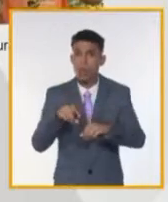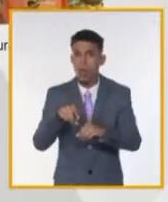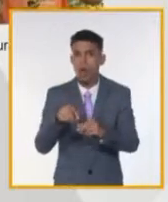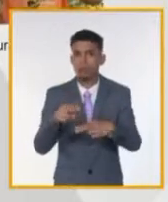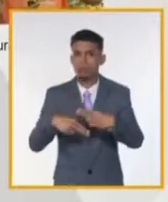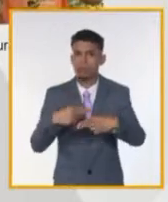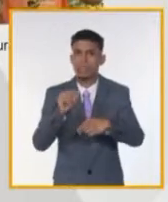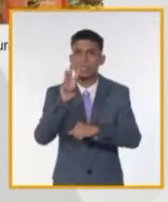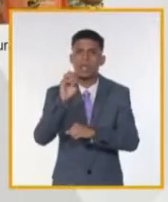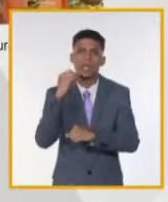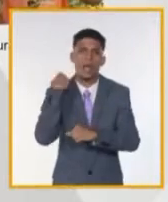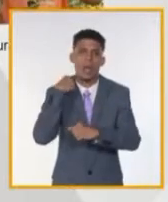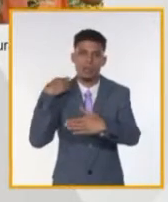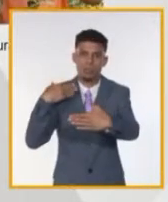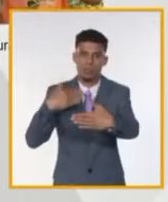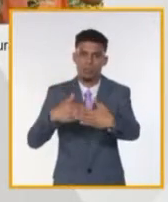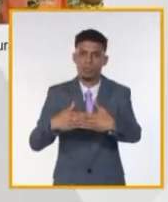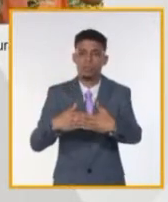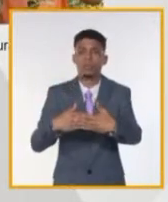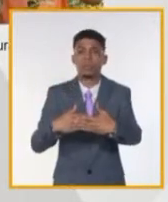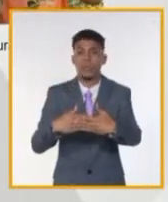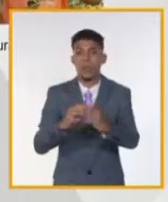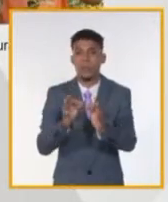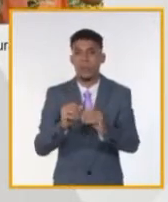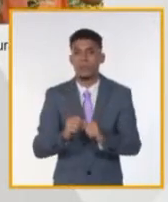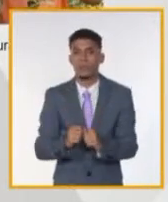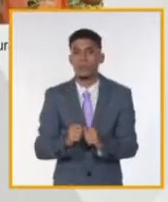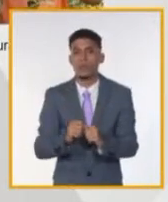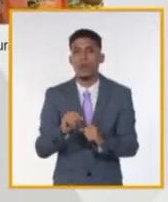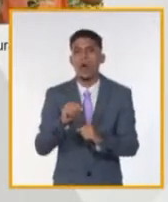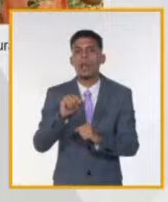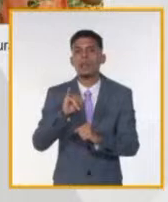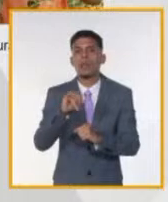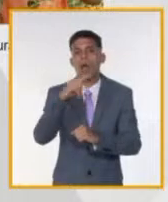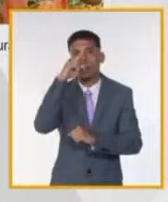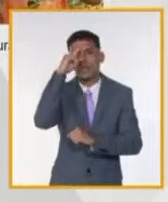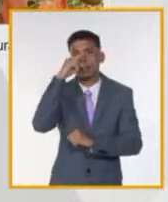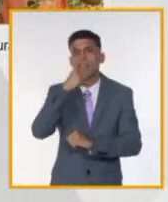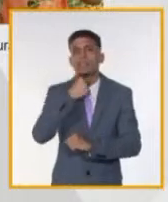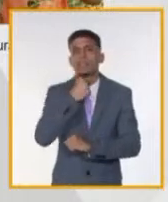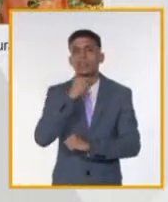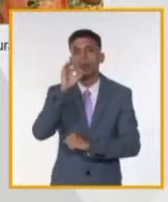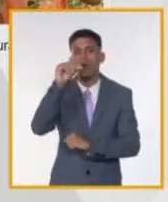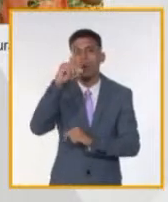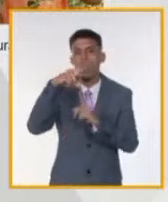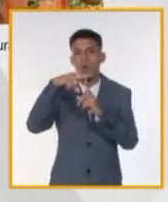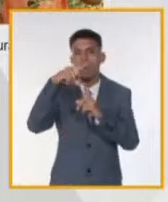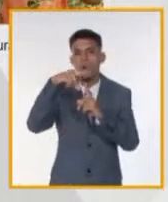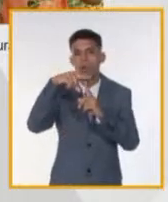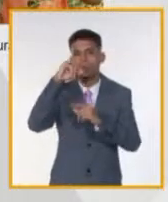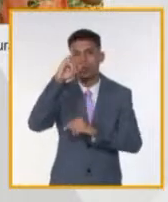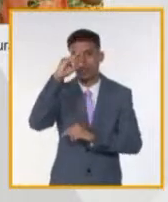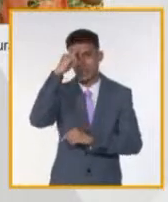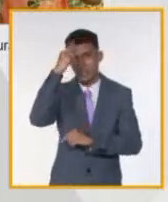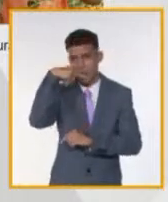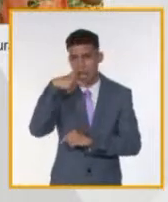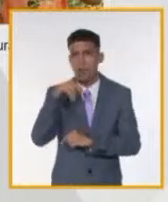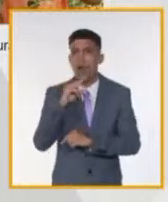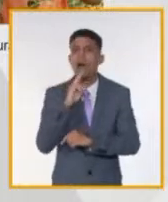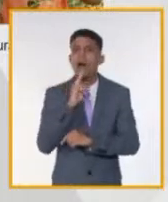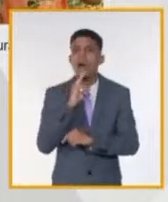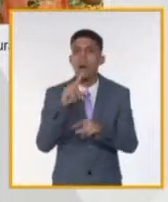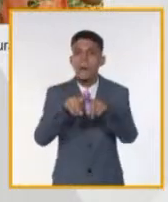años, usando como base la zeolita. Y estos productos tienen distintos usos para tratamiento de agua en piscina, tratamiento de